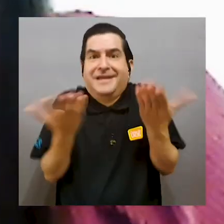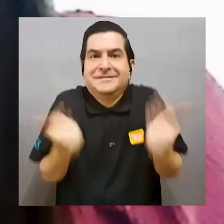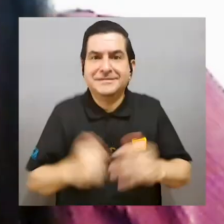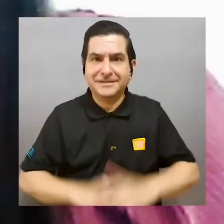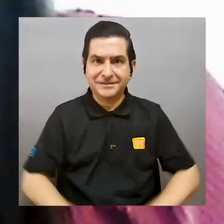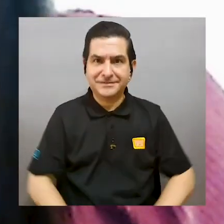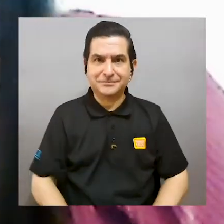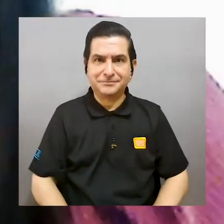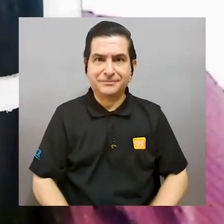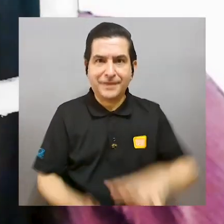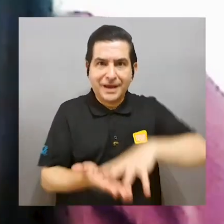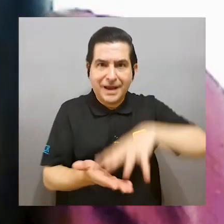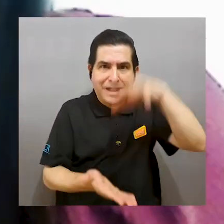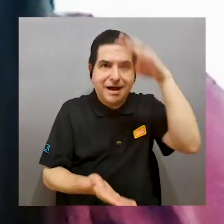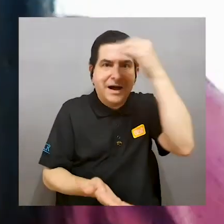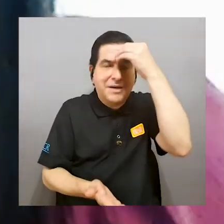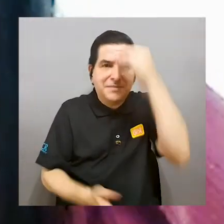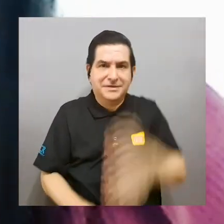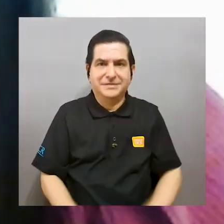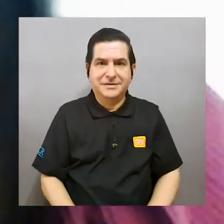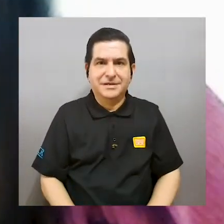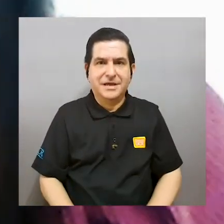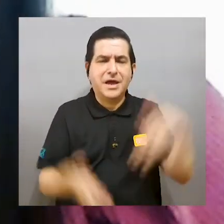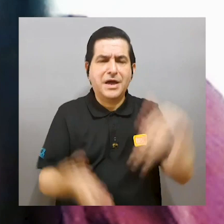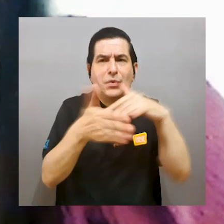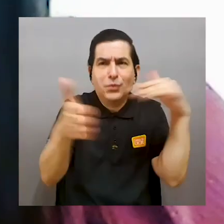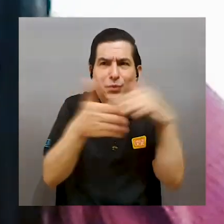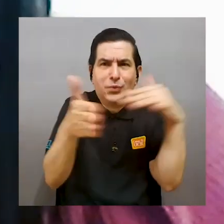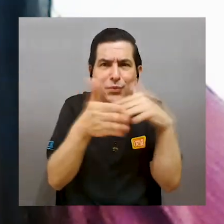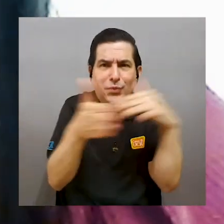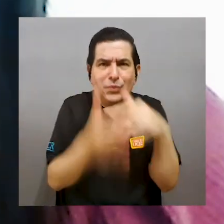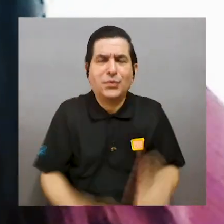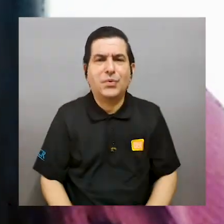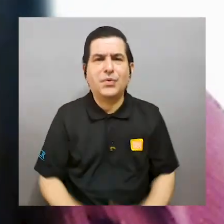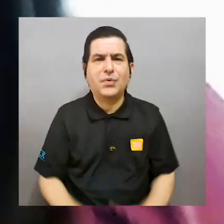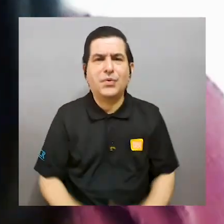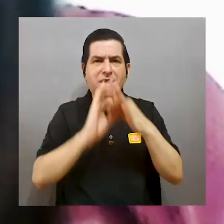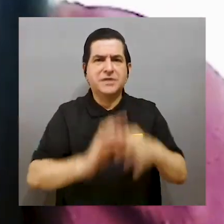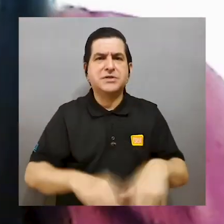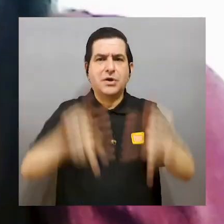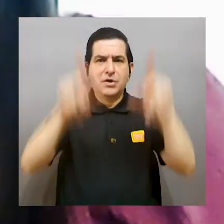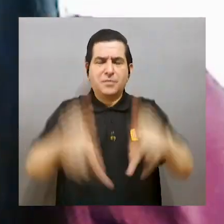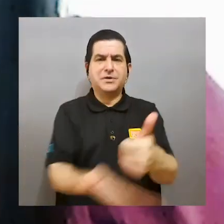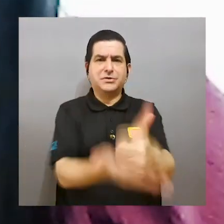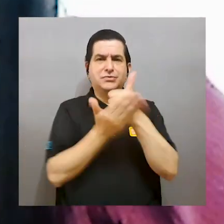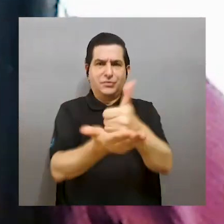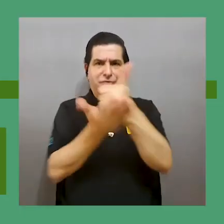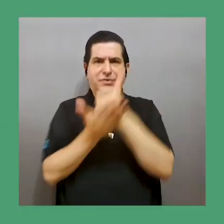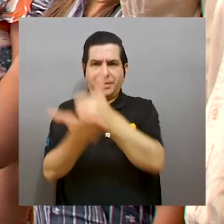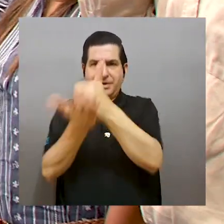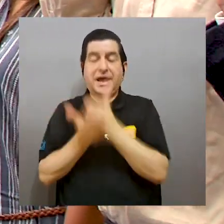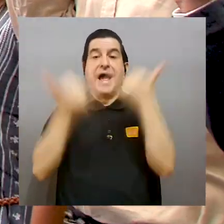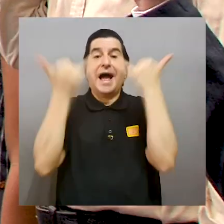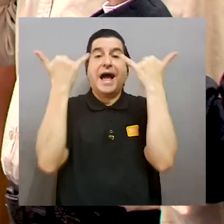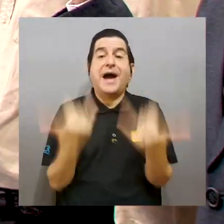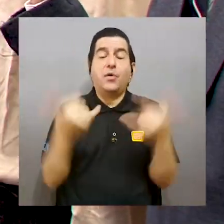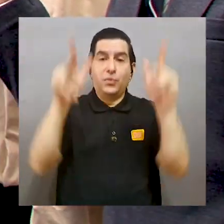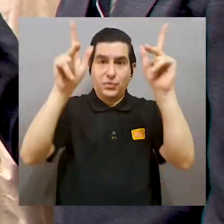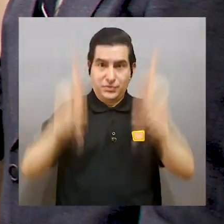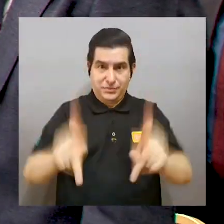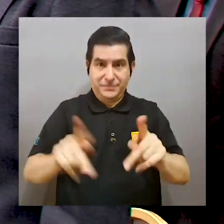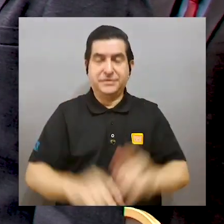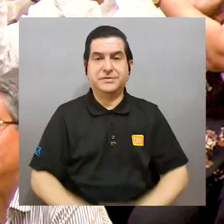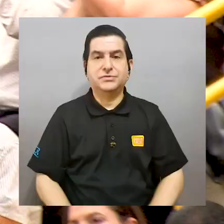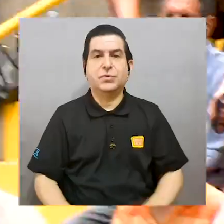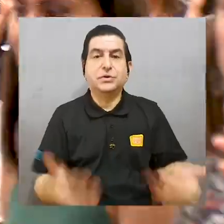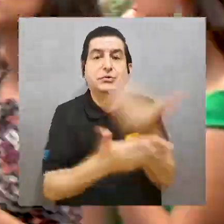Bueno, aprender, estudiar mucho, relacionarme con personas que me pueden ayudar. Ahora, las personas